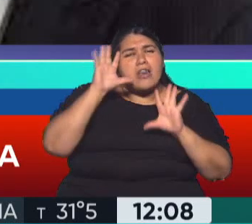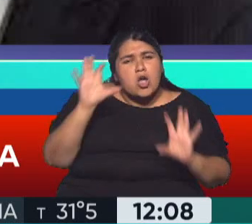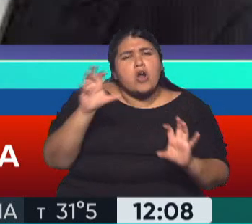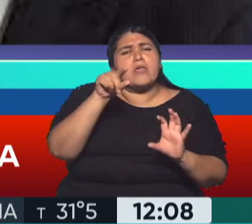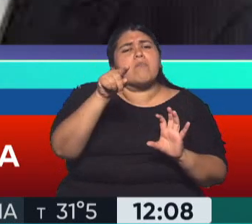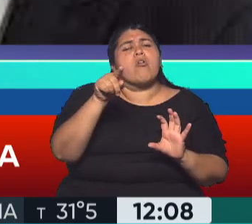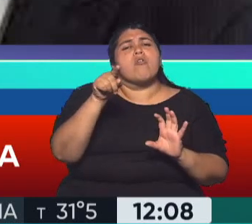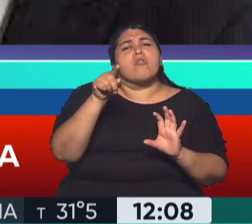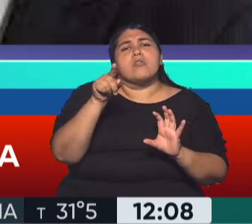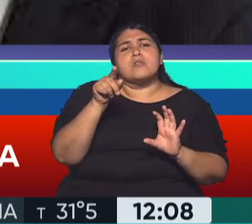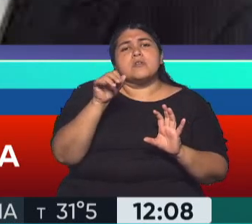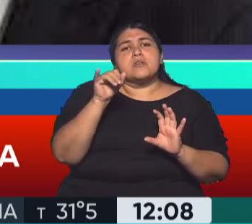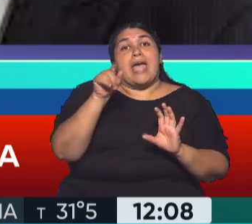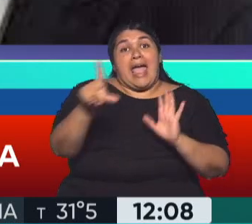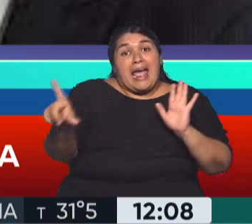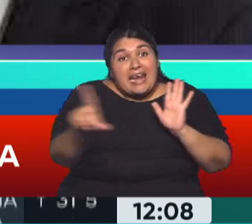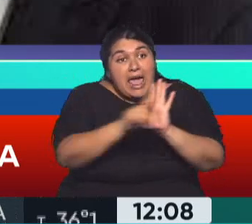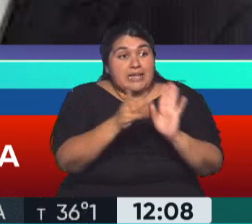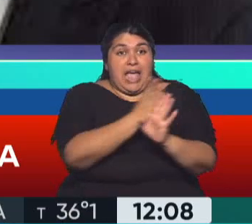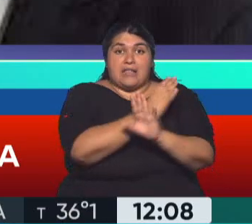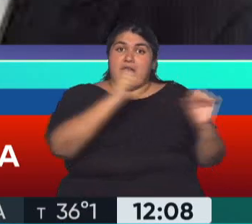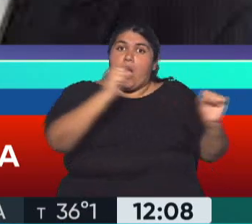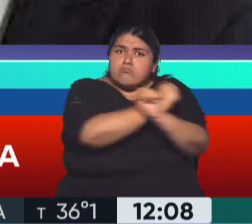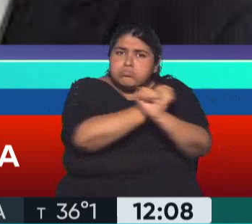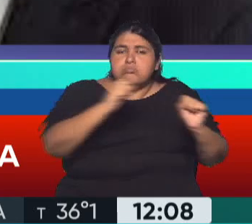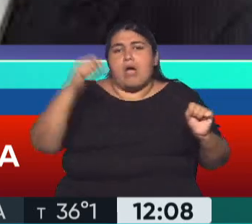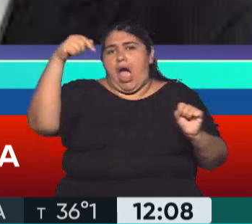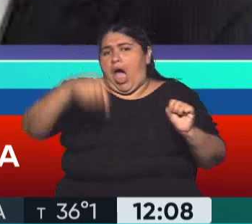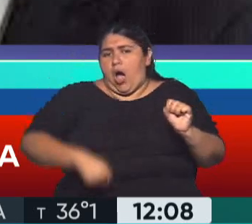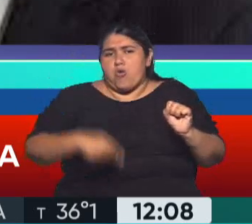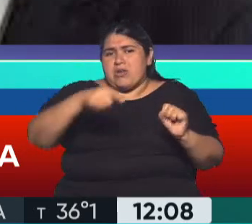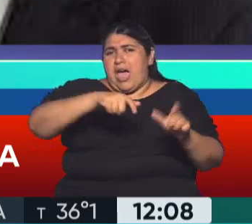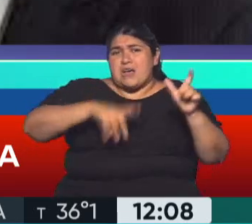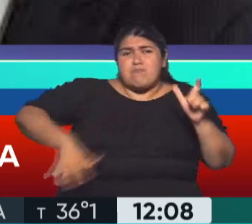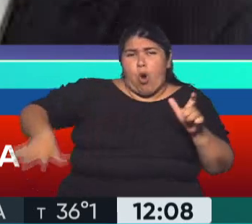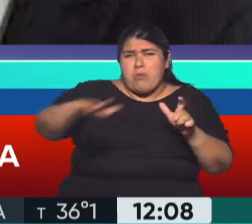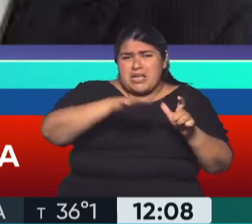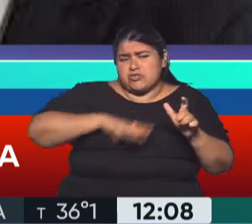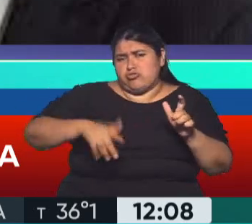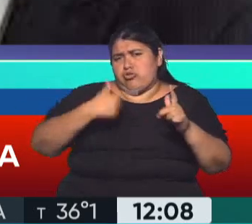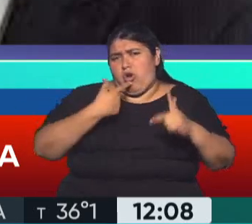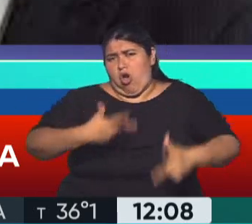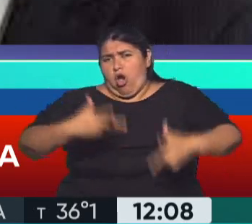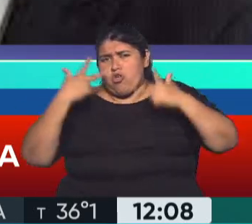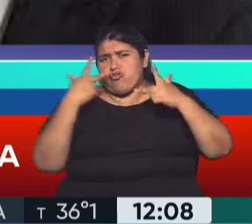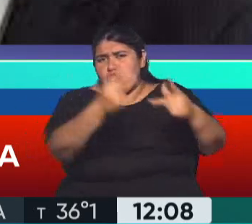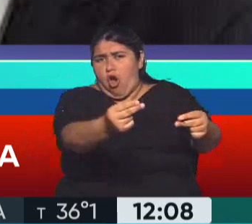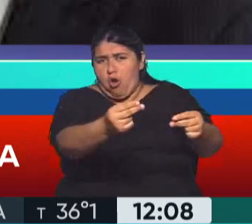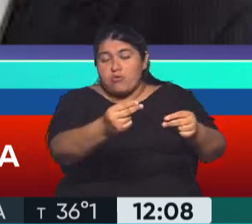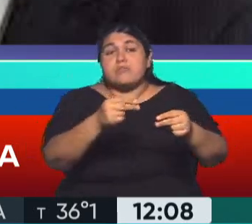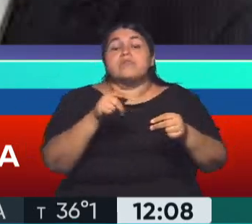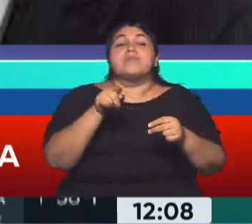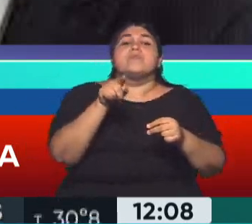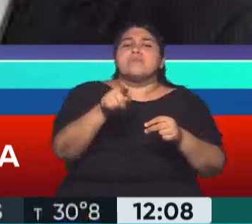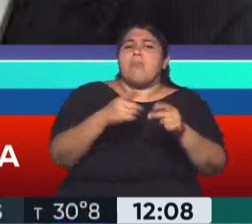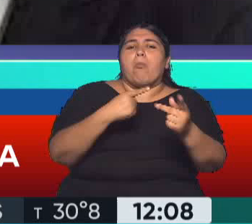se sometería justamente esta ley aprobada en la legislatura con un rechazo importante de la población chubutense, se sometería justamente